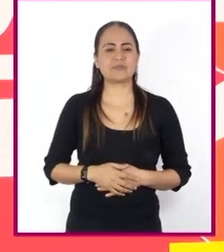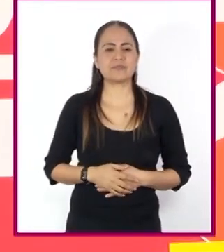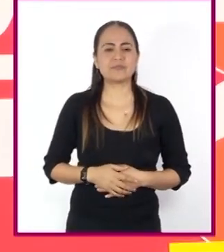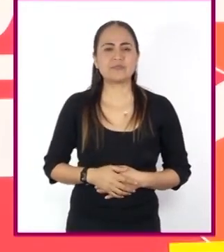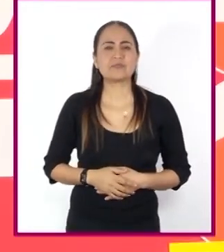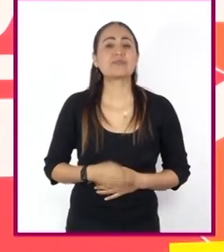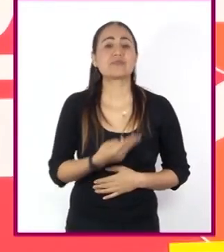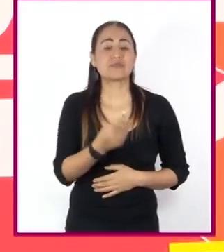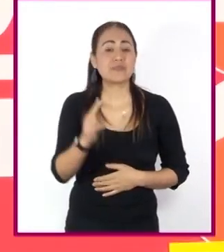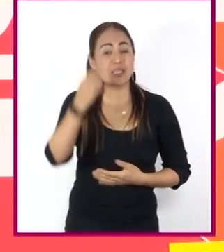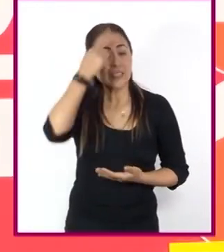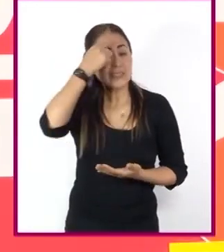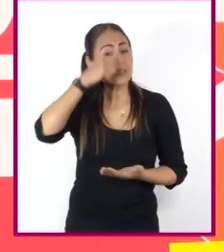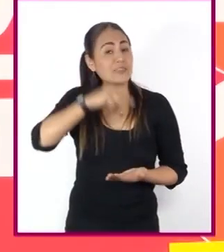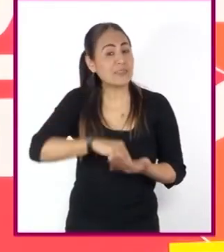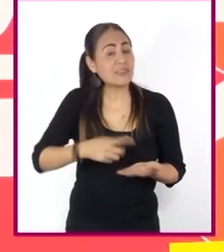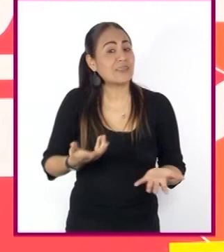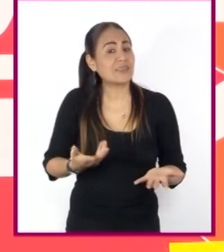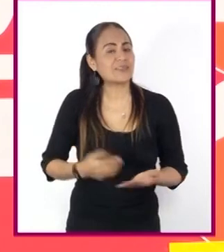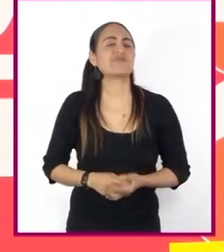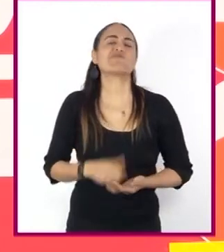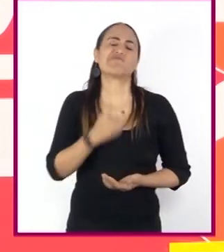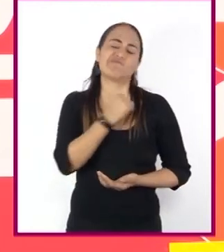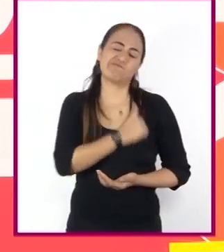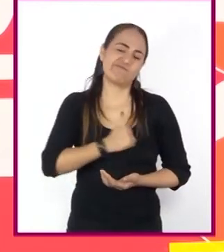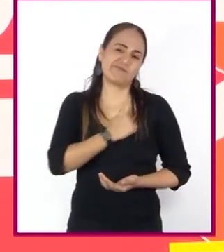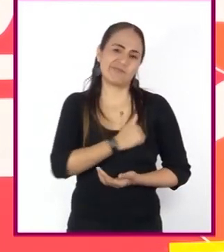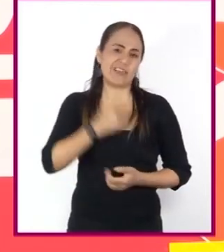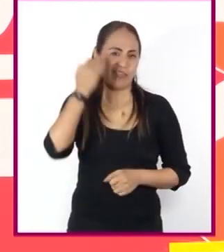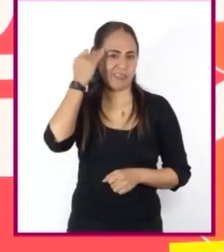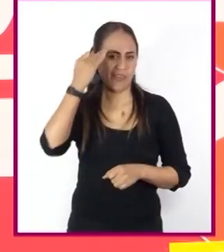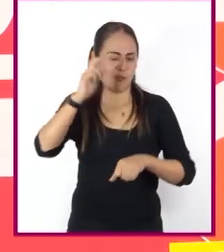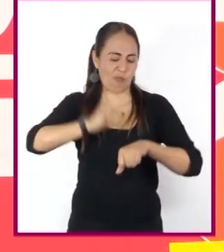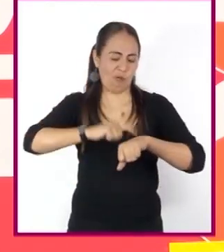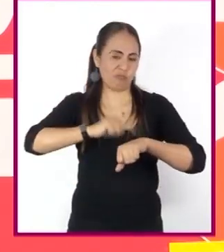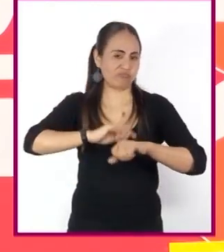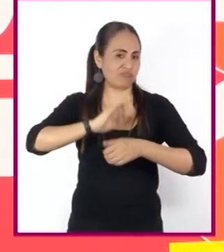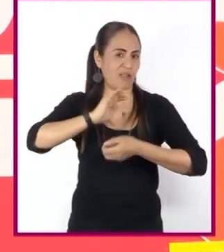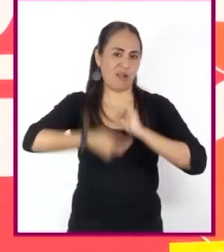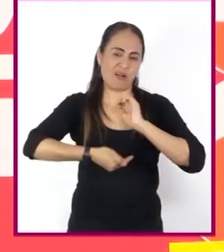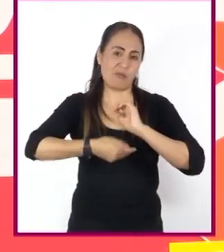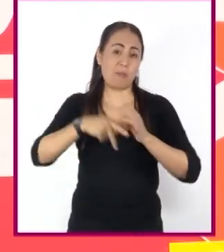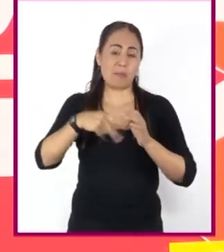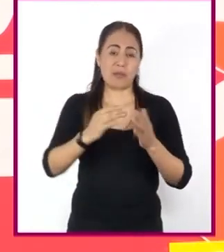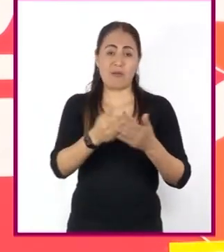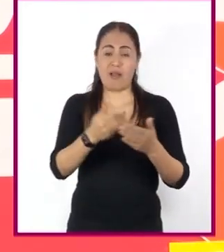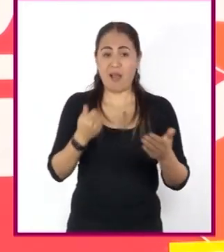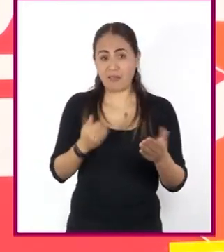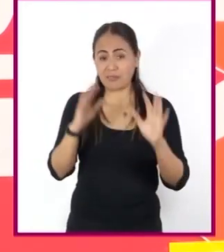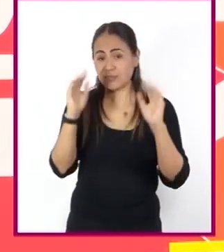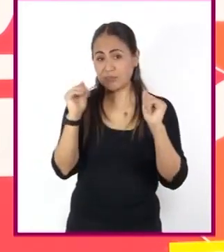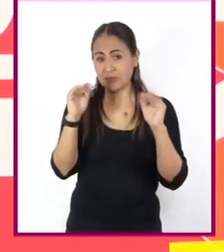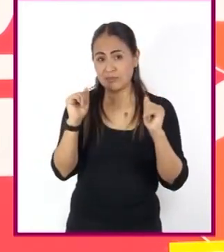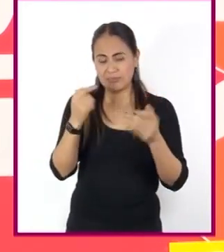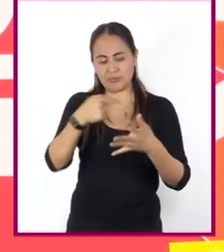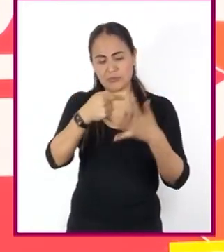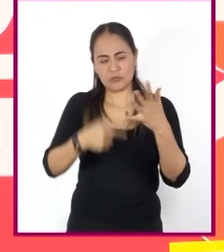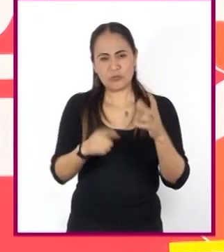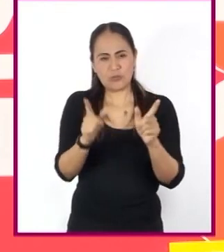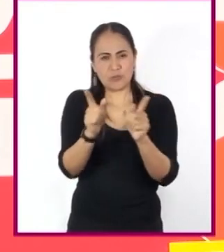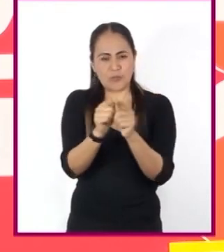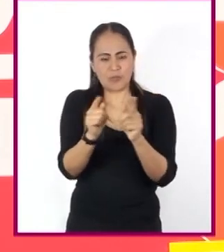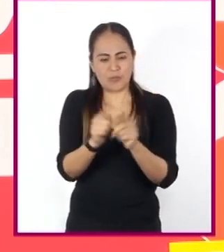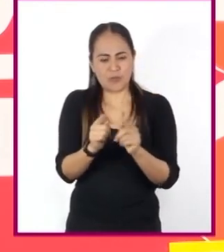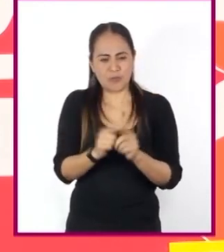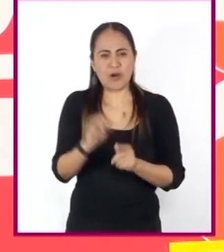¿Qué creen? Lamentablemente se nos ha terminado el tiempo. Así que antes de despedirnos, vamos a recapitular lo